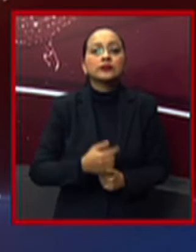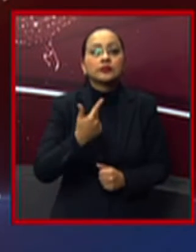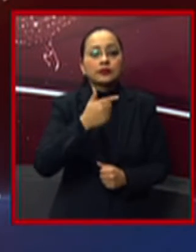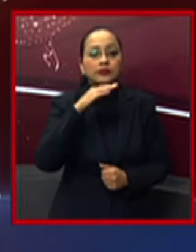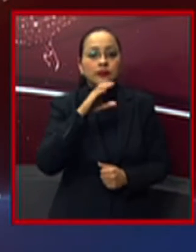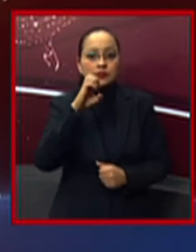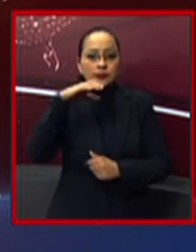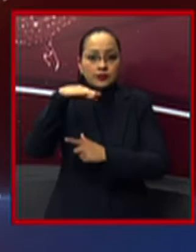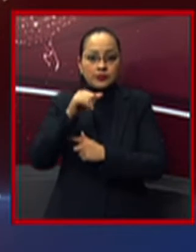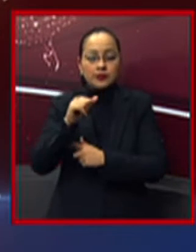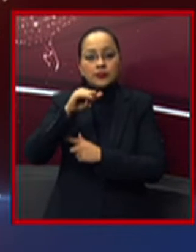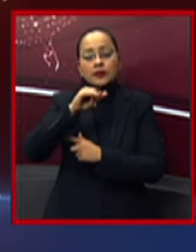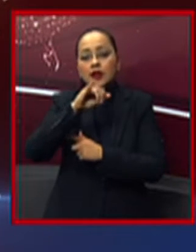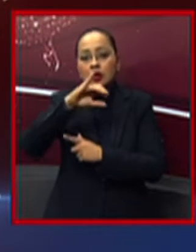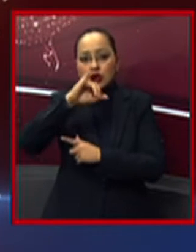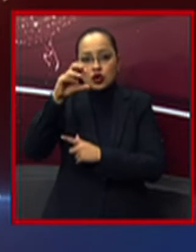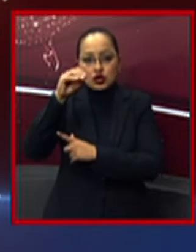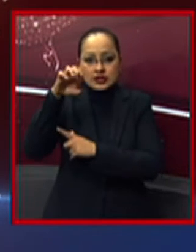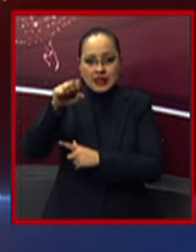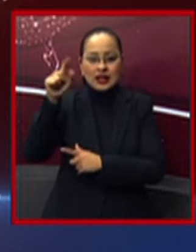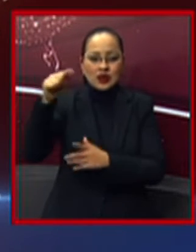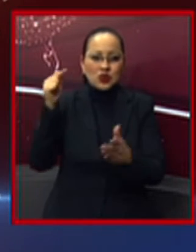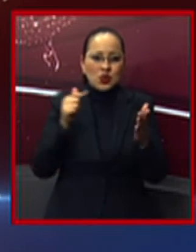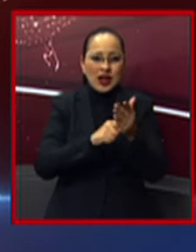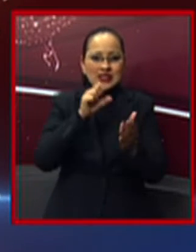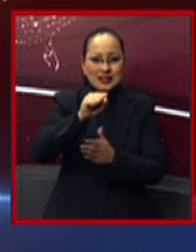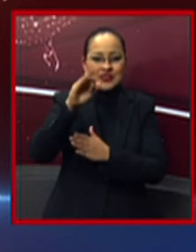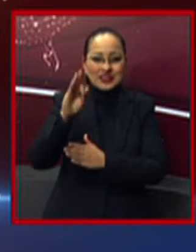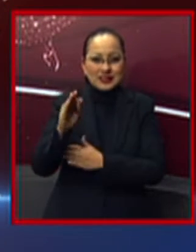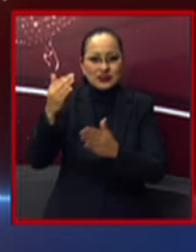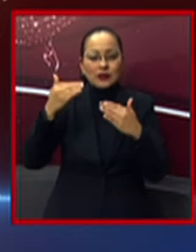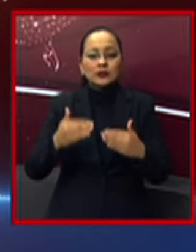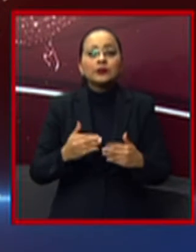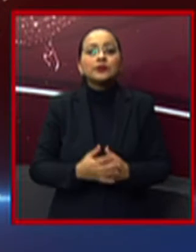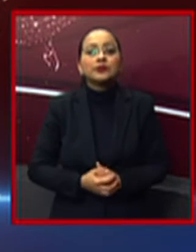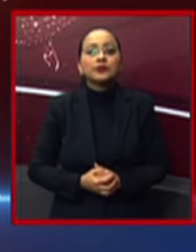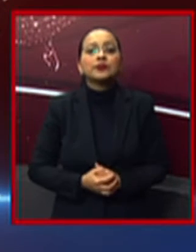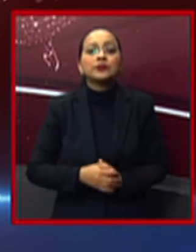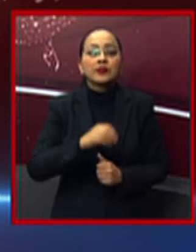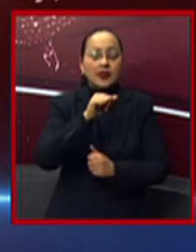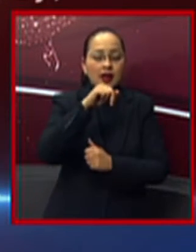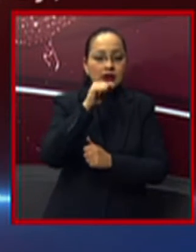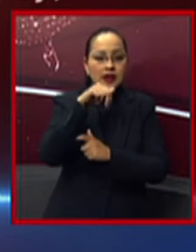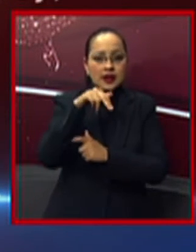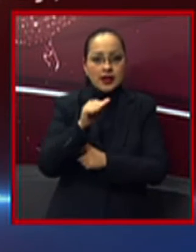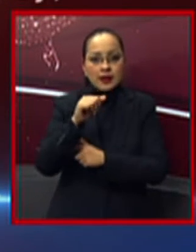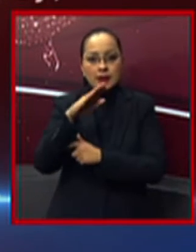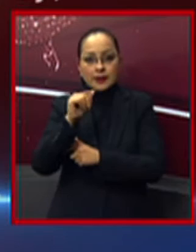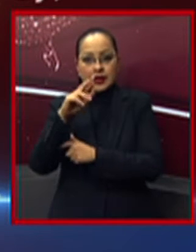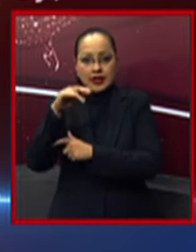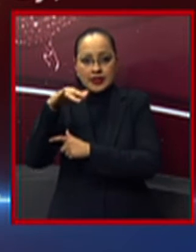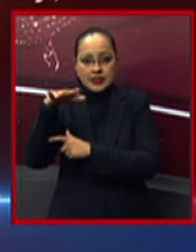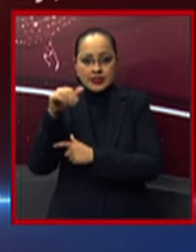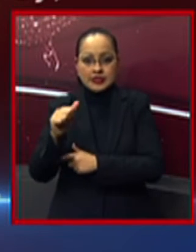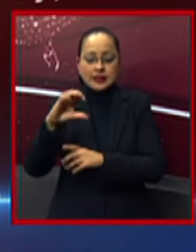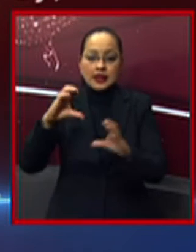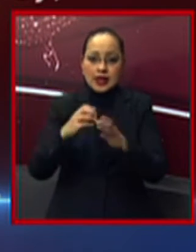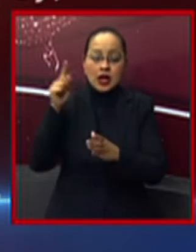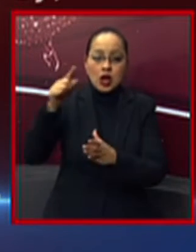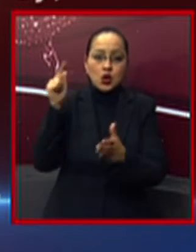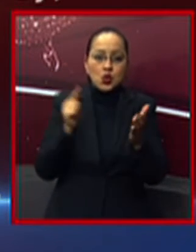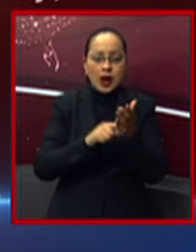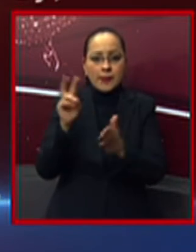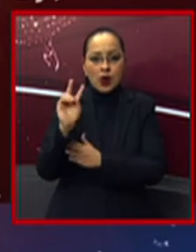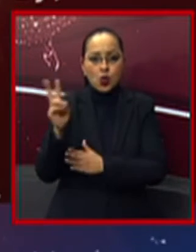Gemi José González López, cónsul en San Francisco, California; Ana Berenice Díaz Ceballos Parada, cónsul en